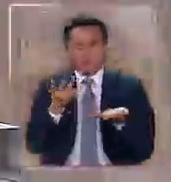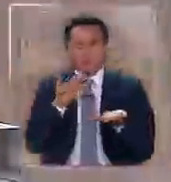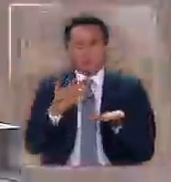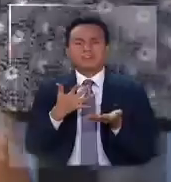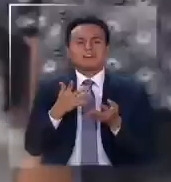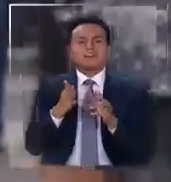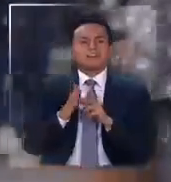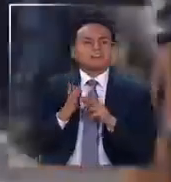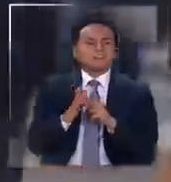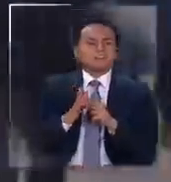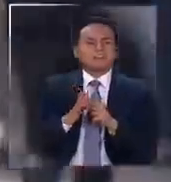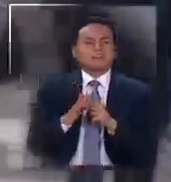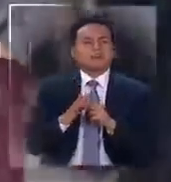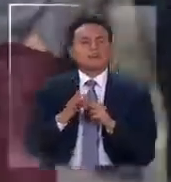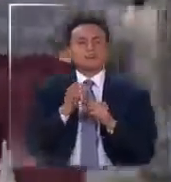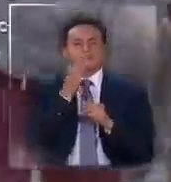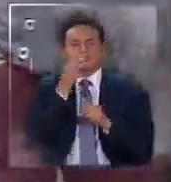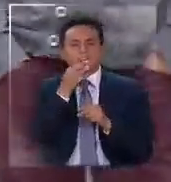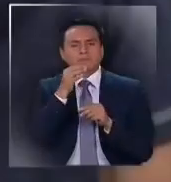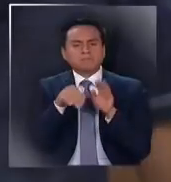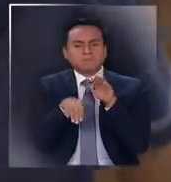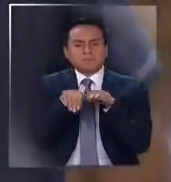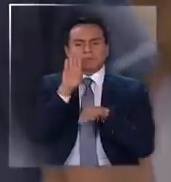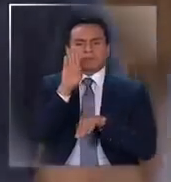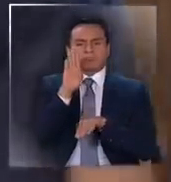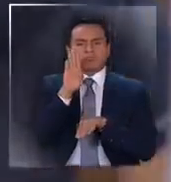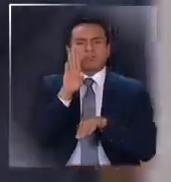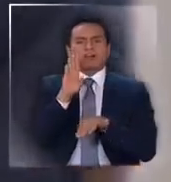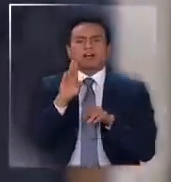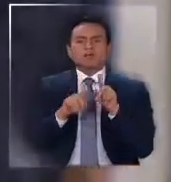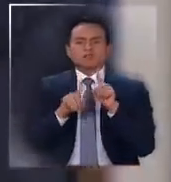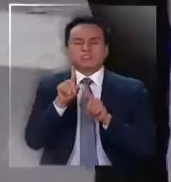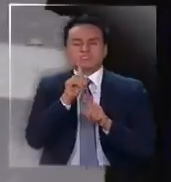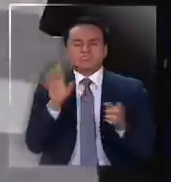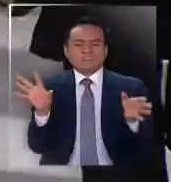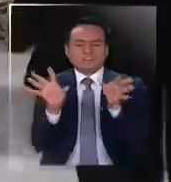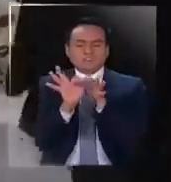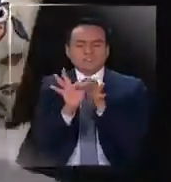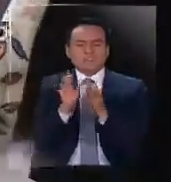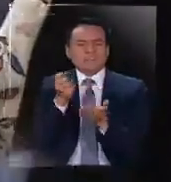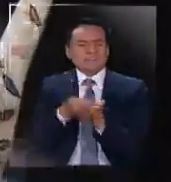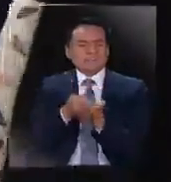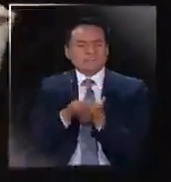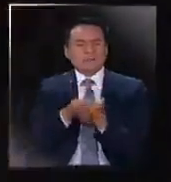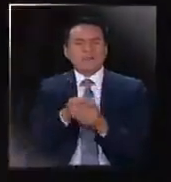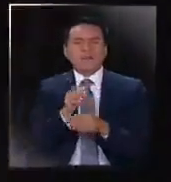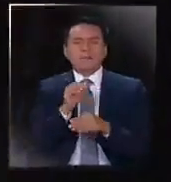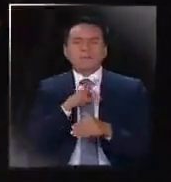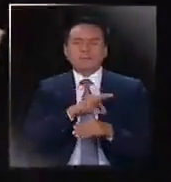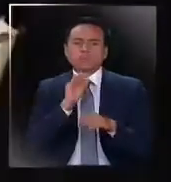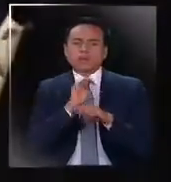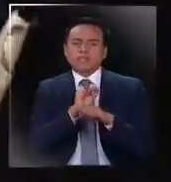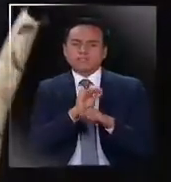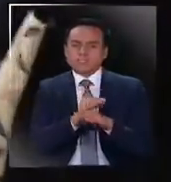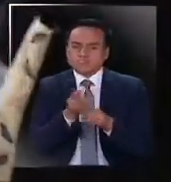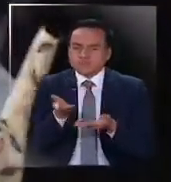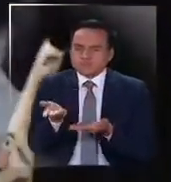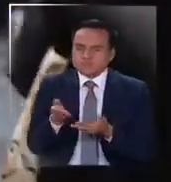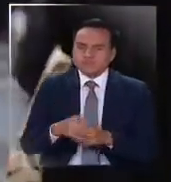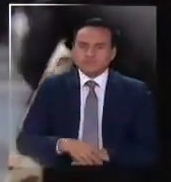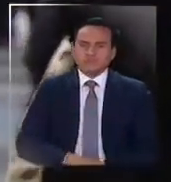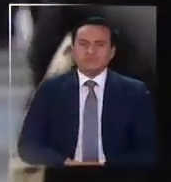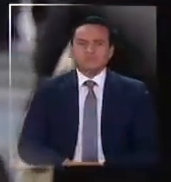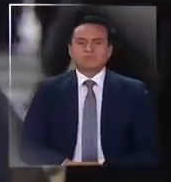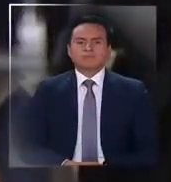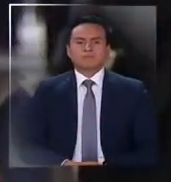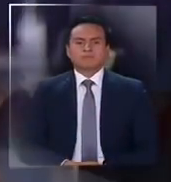las retenciones. Esas donde las que más subieron fueron las que tienen relación con el no pago de las pensiones de alimentos.